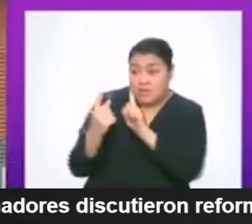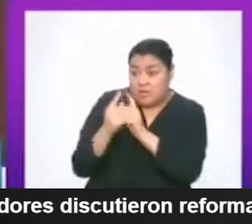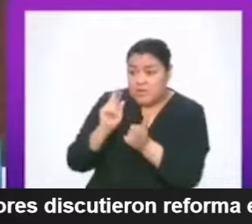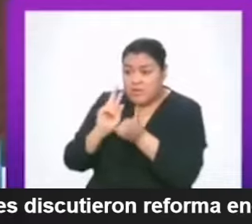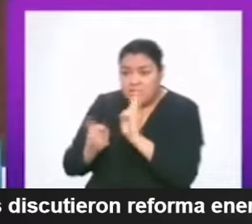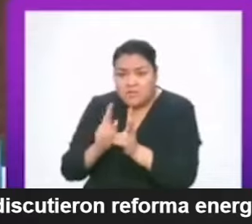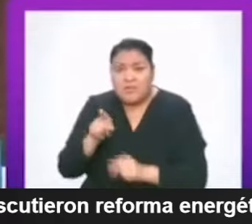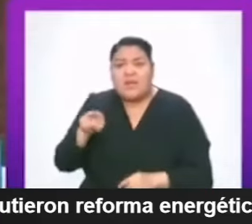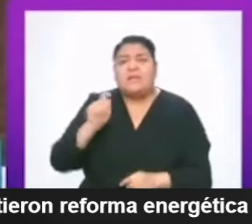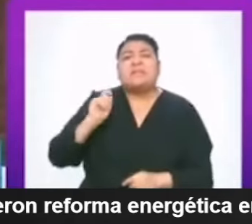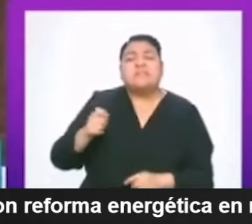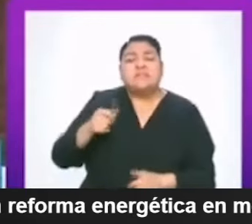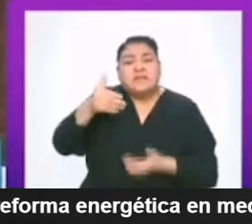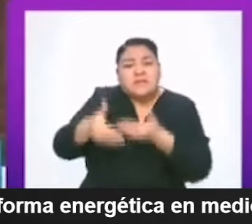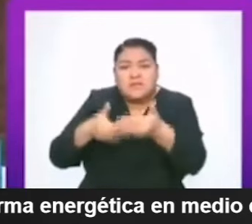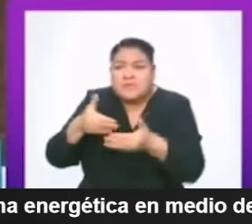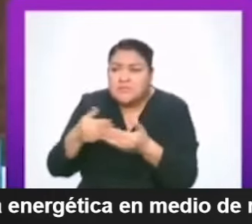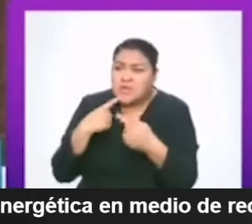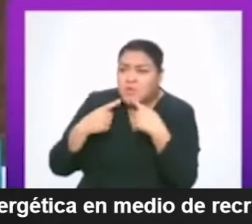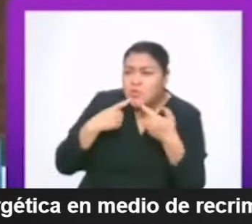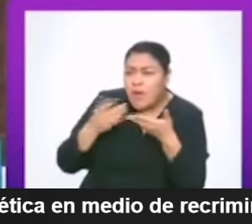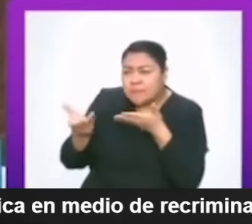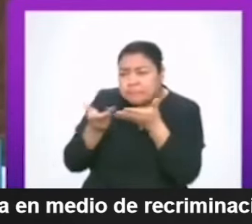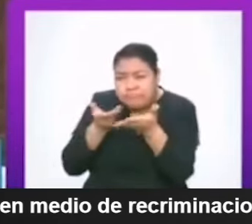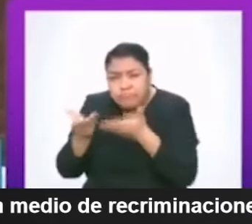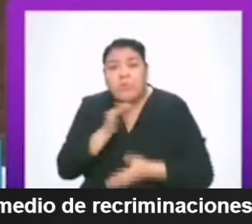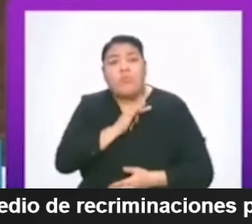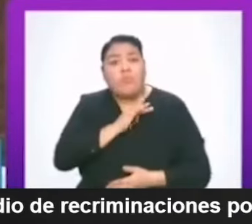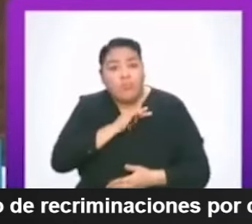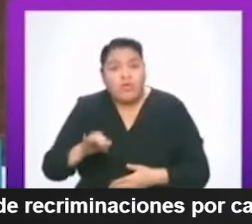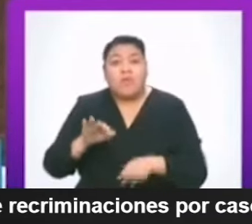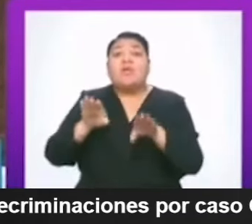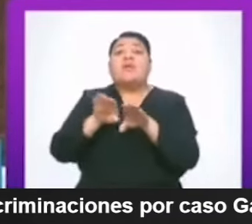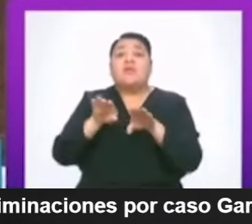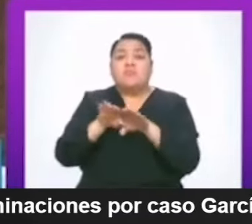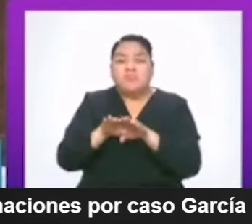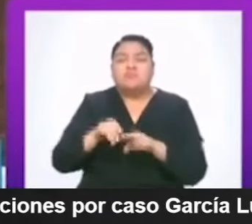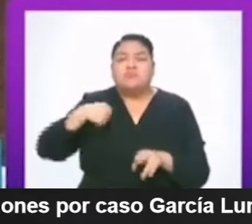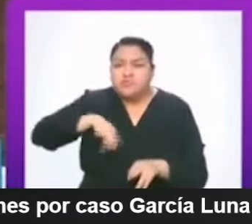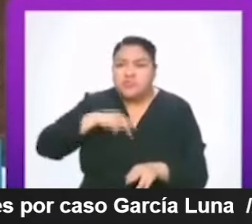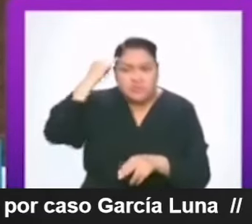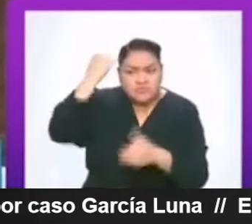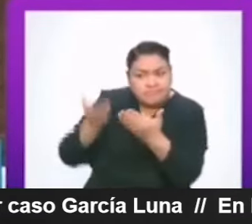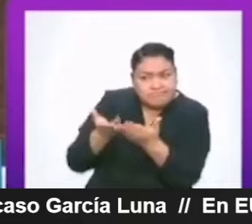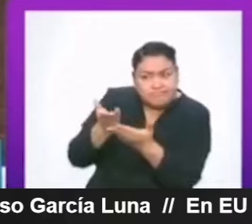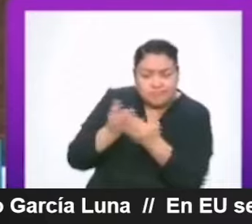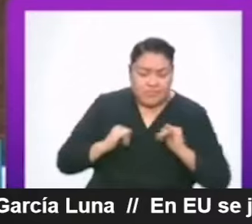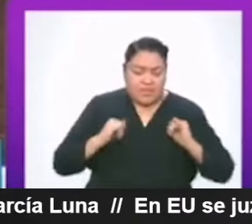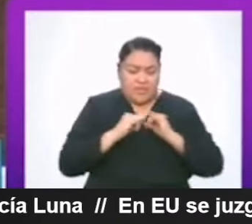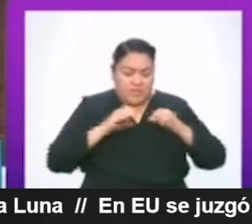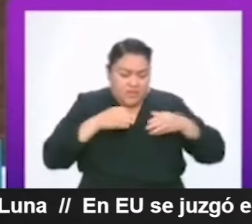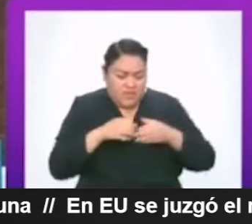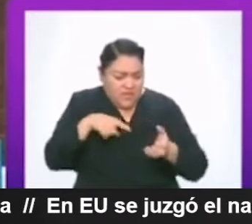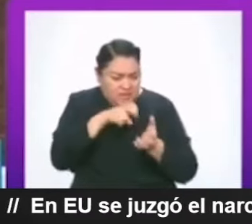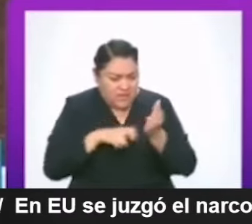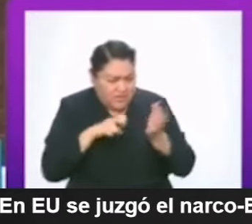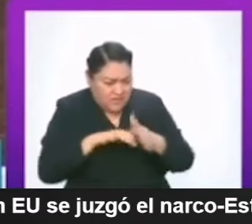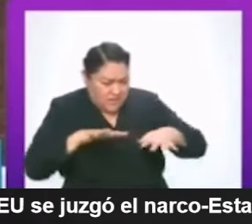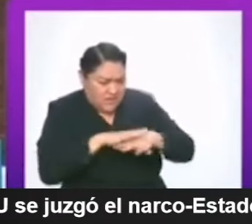reunión permitió instalar una mesa de diálogo permanente a través del cual analizaremos cómo INAI puede